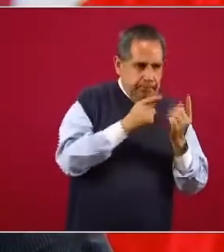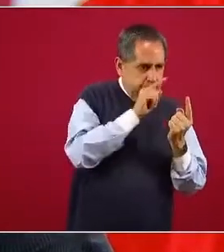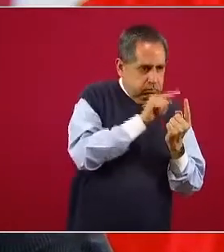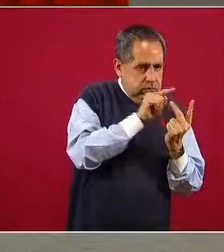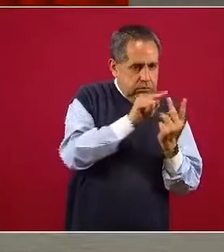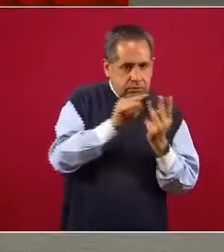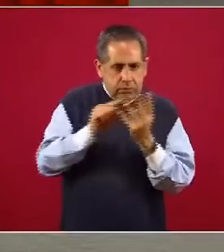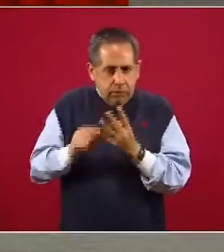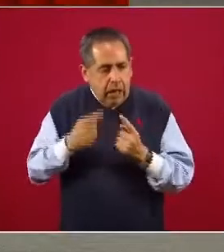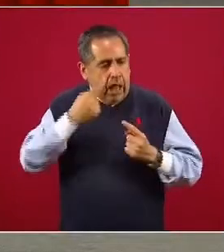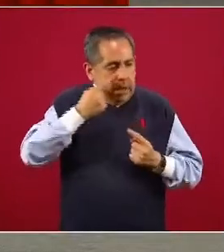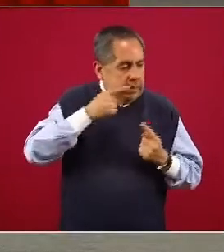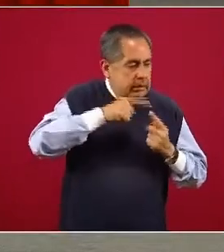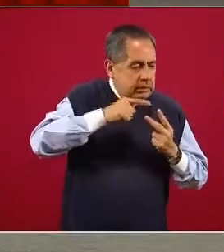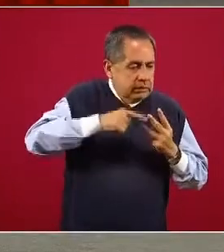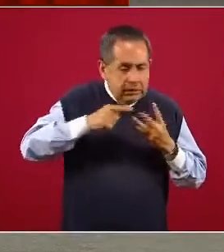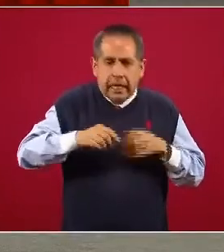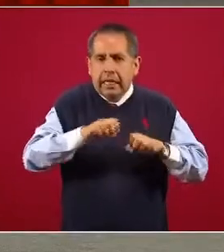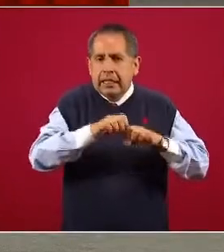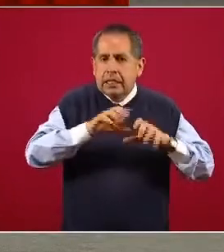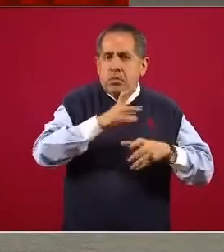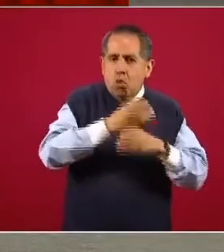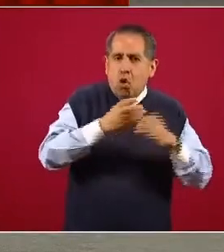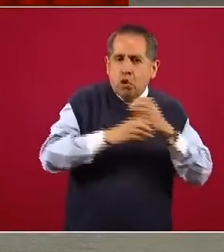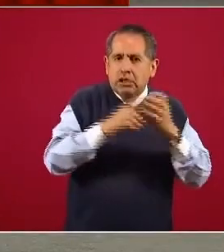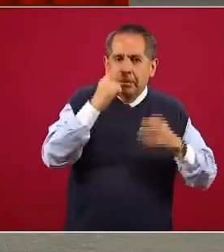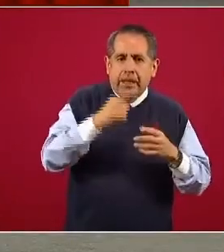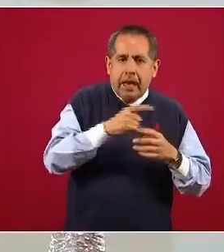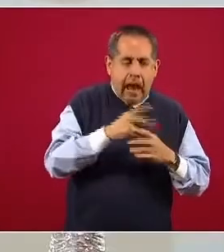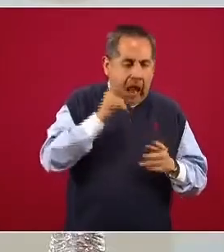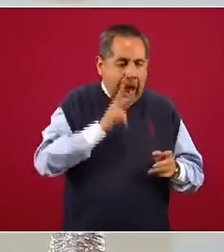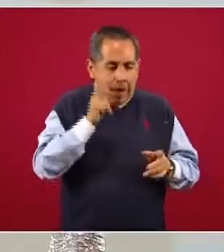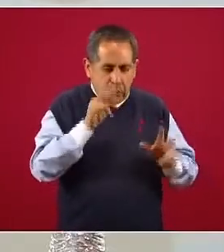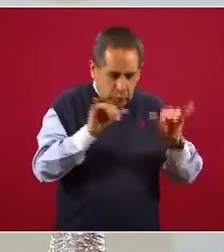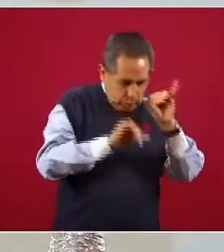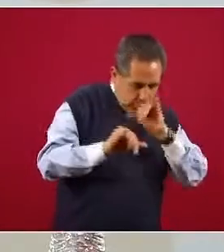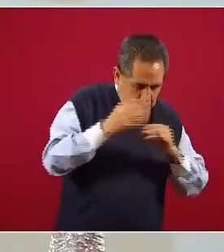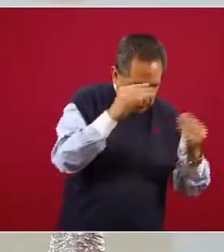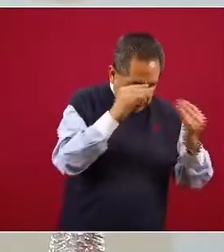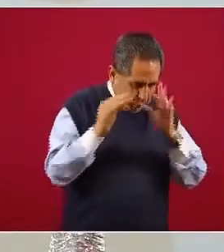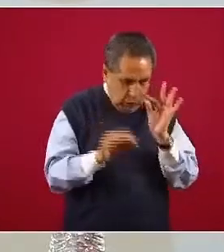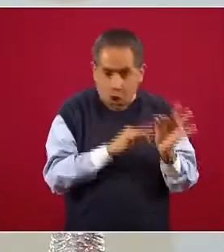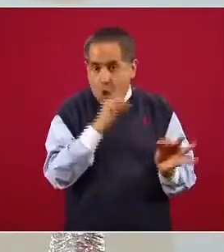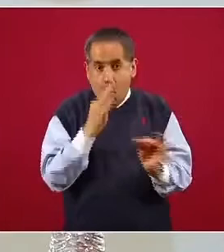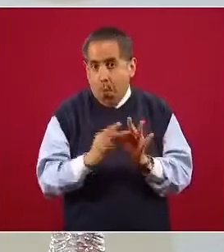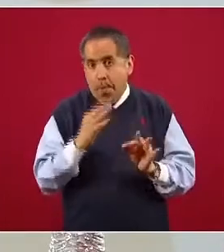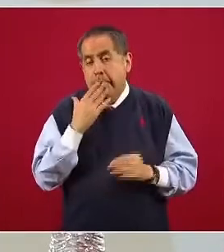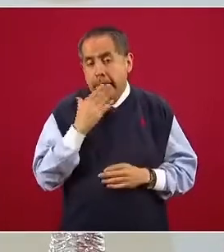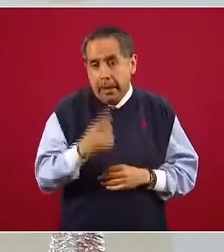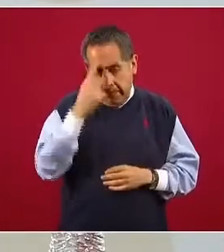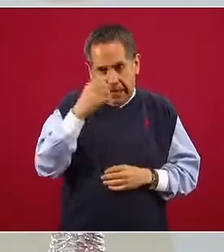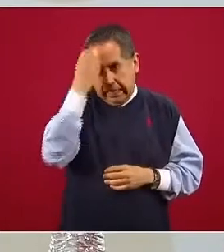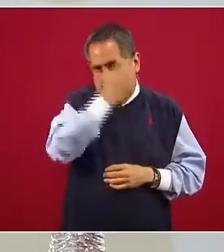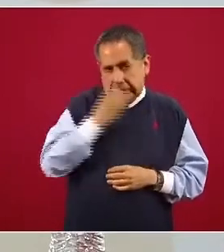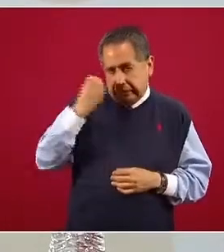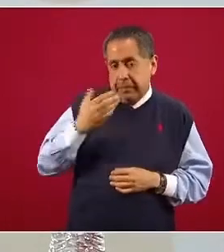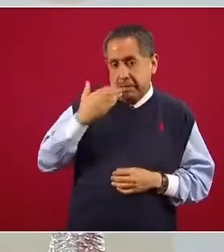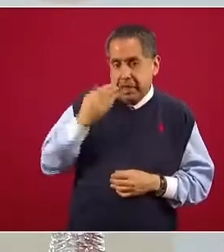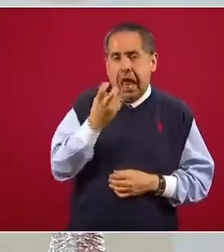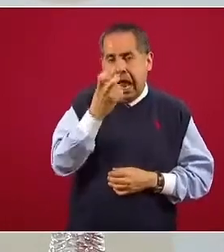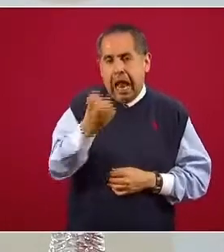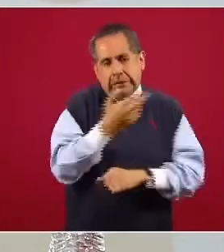de insumos, los equipos que se requieren para procesar las muestras cumplieran con las características. Esto